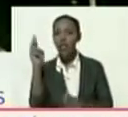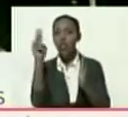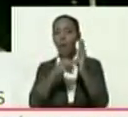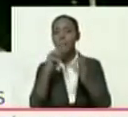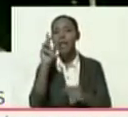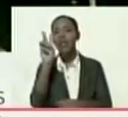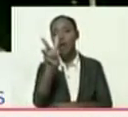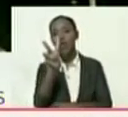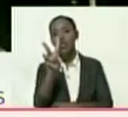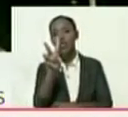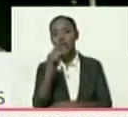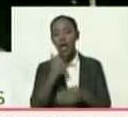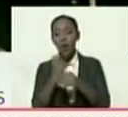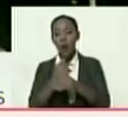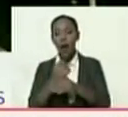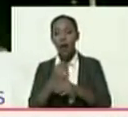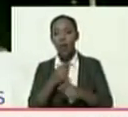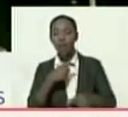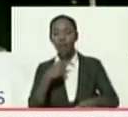fue una reacción